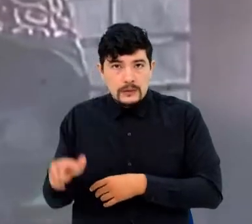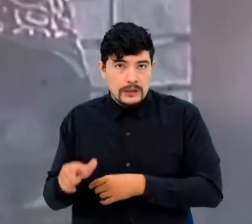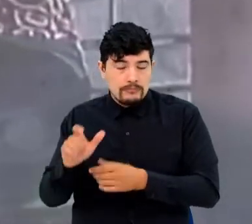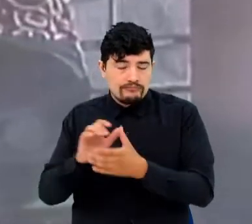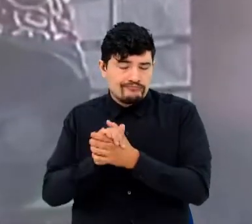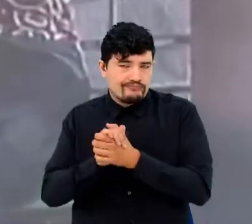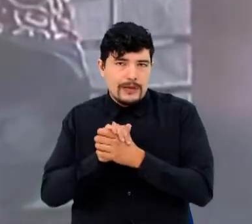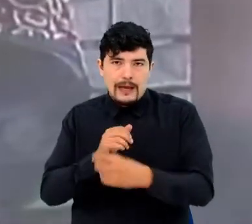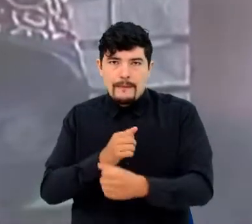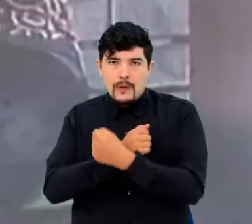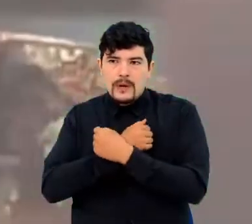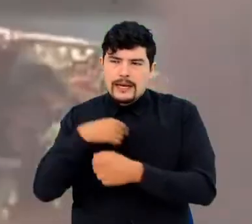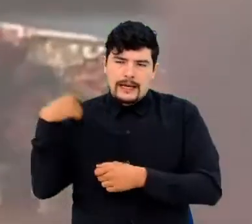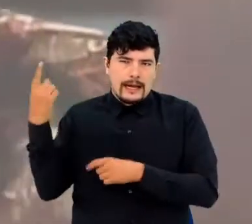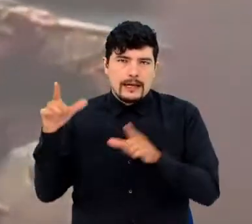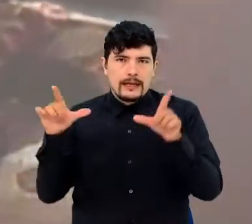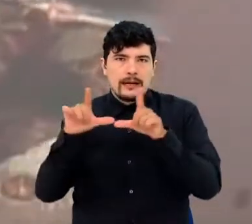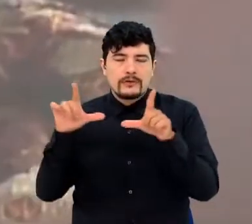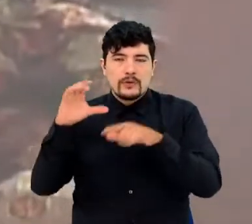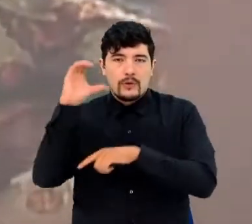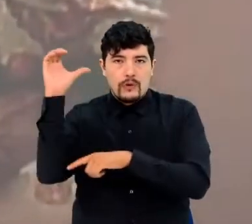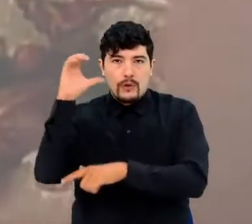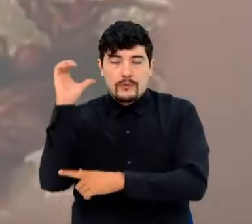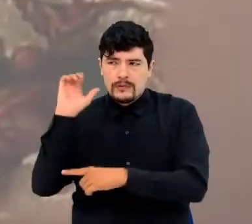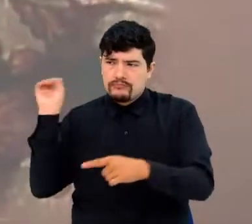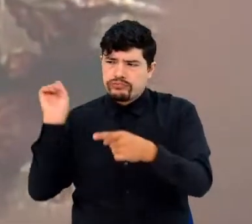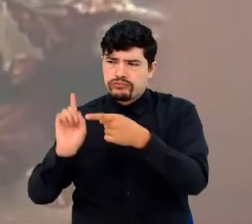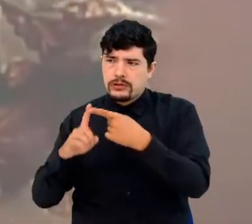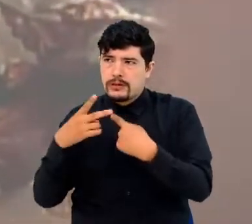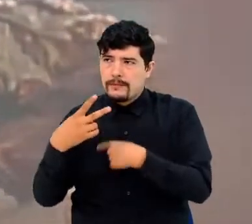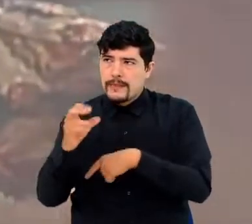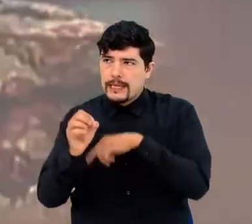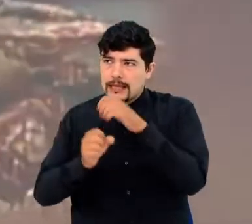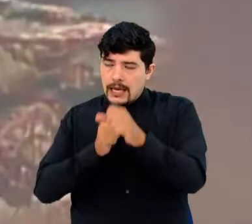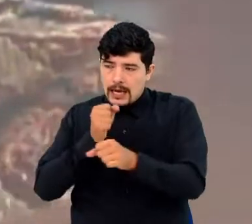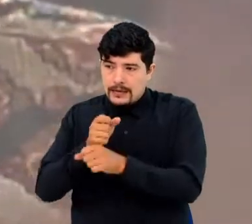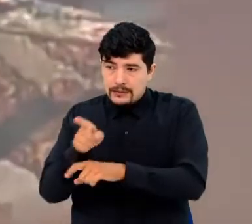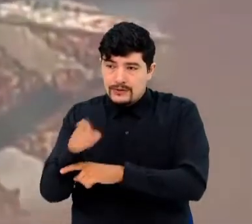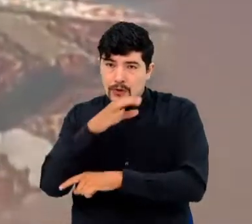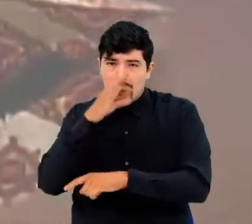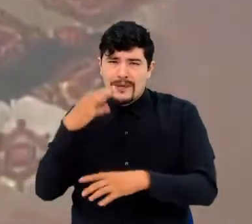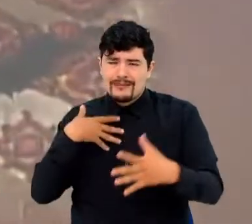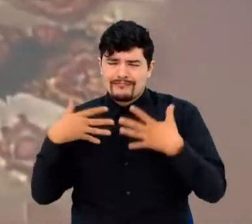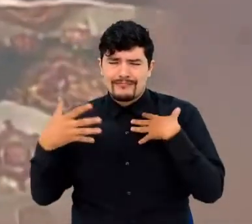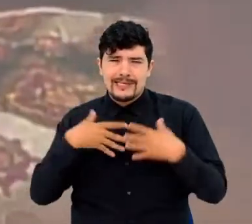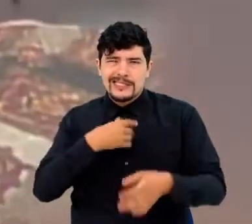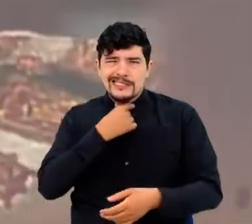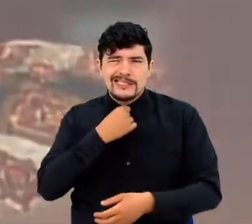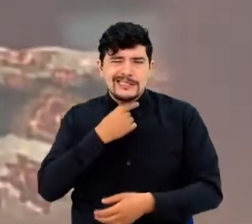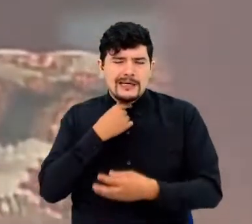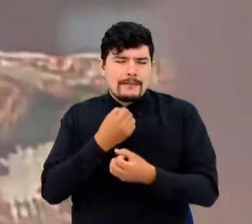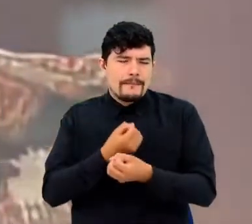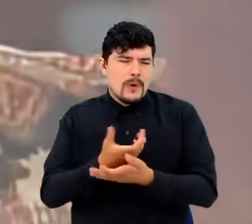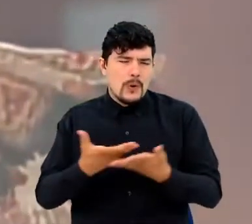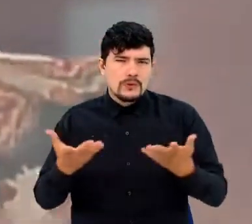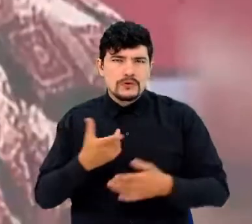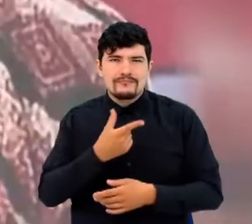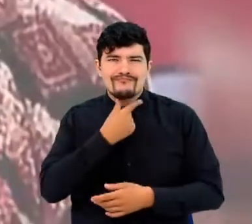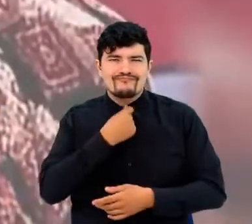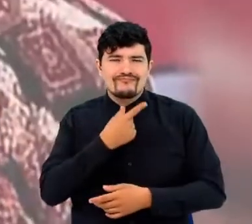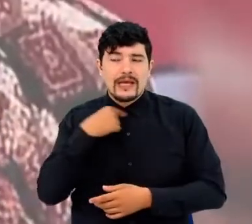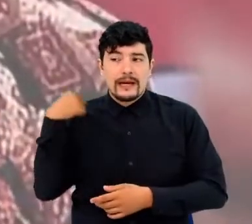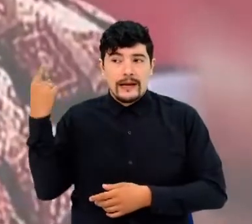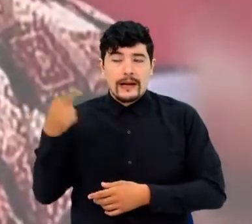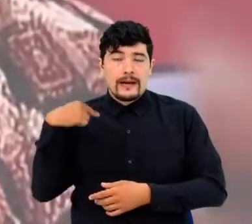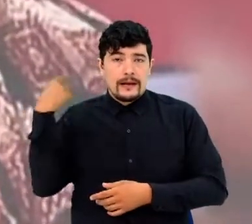de la televisión colombiana, que durante más de 20 años con sus grandes papeles de humor generó cientos de risas que dejan sin duda una huella en